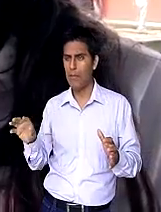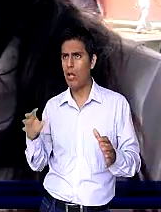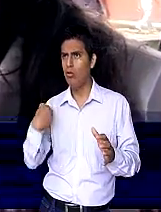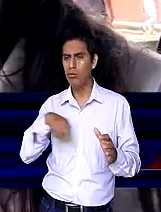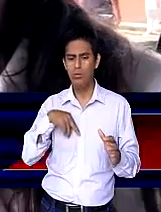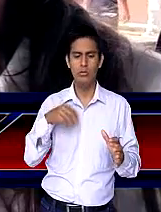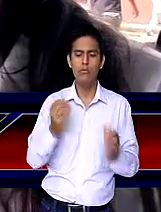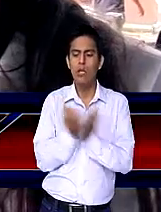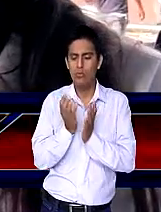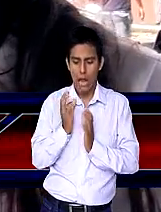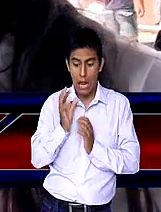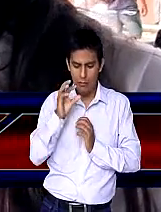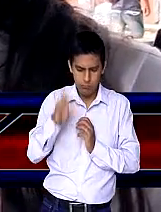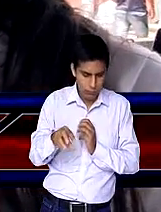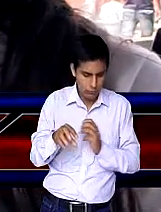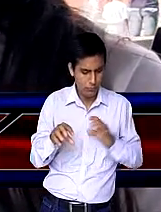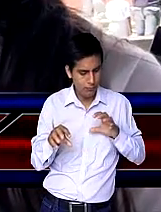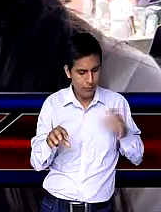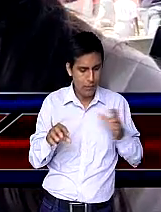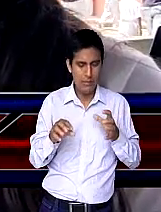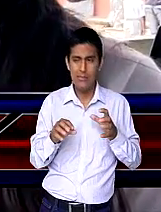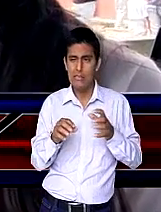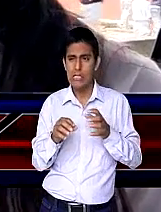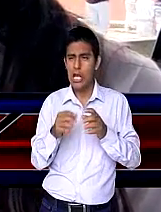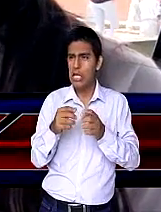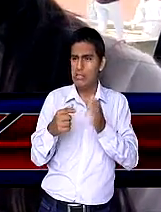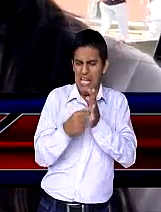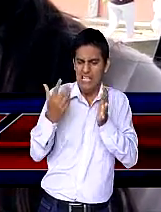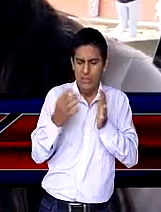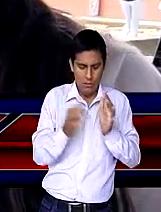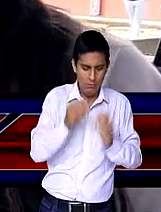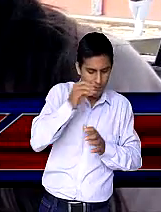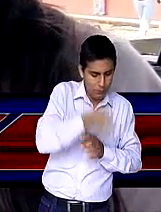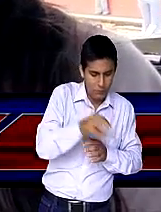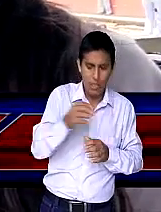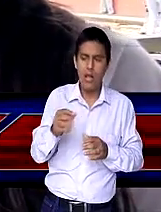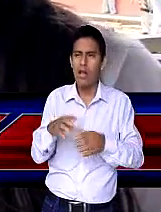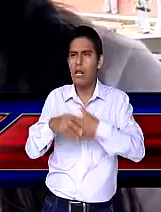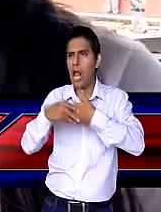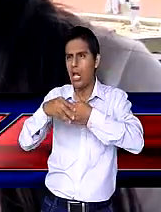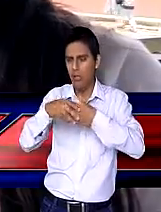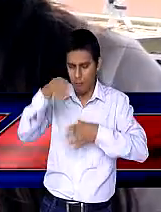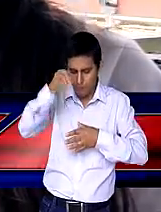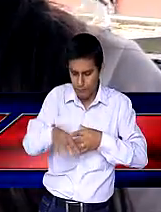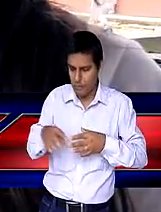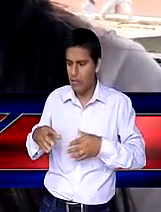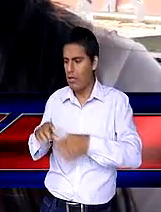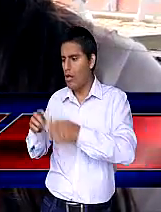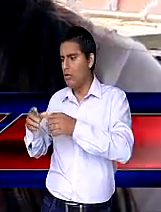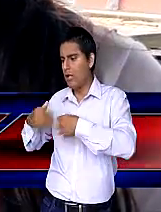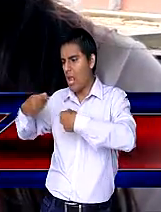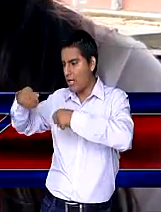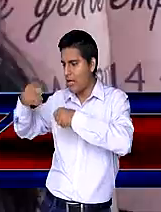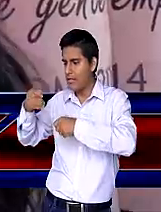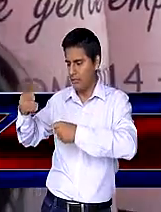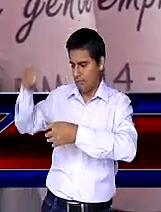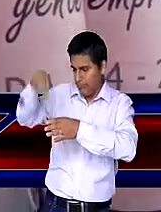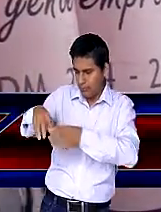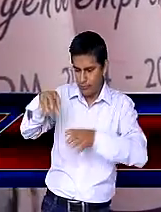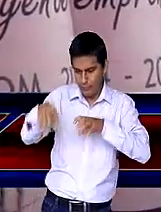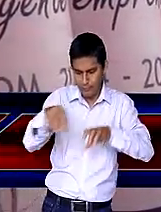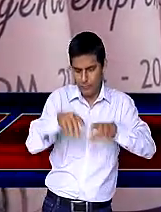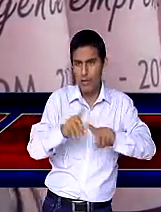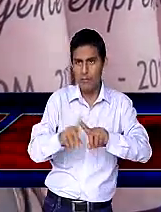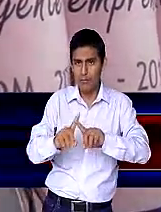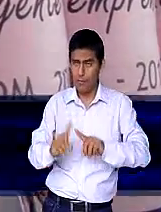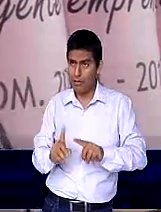reciclar como lo que es vidrio en un solo lado, el cartón en otro lado, el plástico en otro lado. Y que no